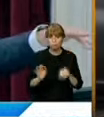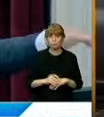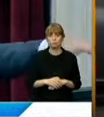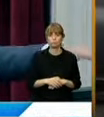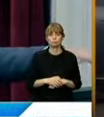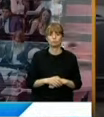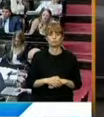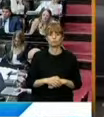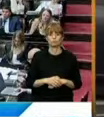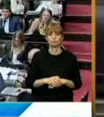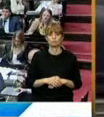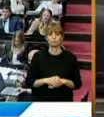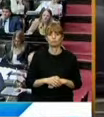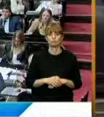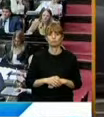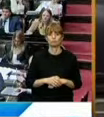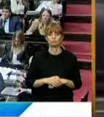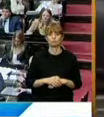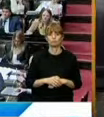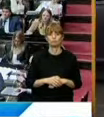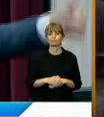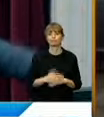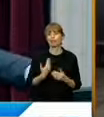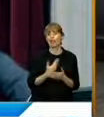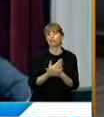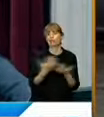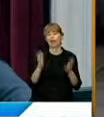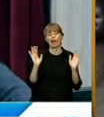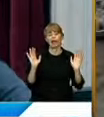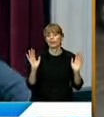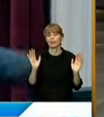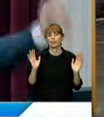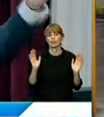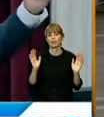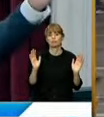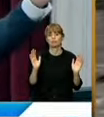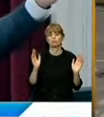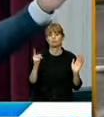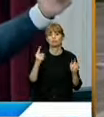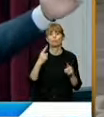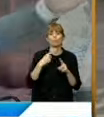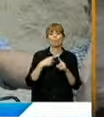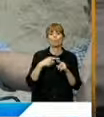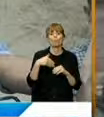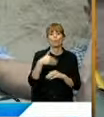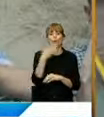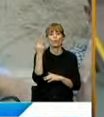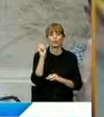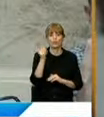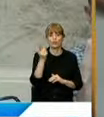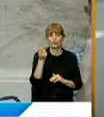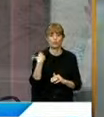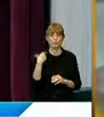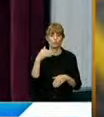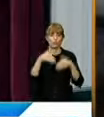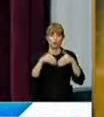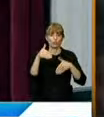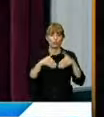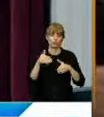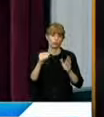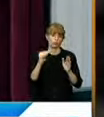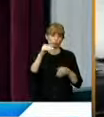comentaron todos los fuegos artificiales que pretendían tirar si la ley no se aprobaba decidieron tirarlos igual Esto fue iniciativa de algunos sindicatos que se plegaron a la